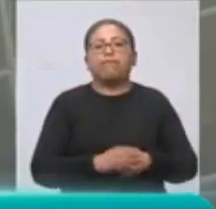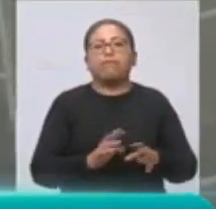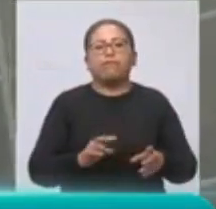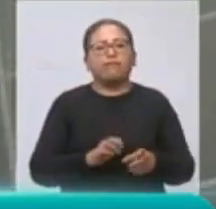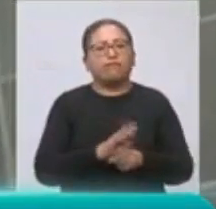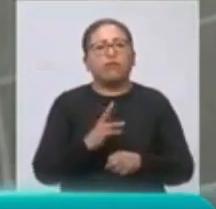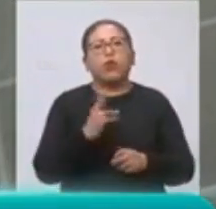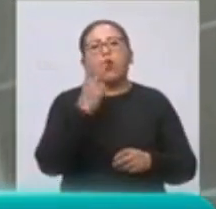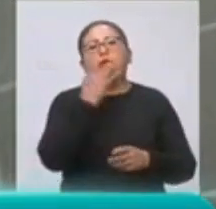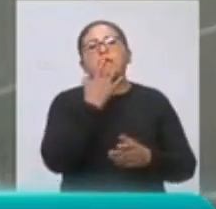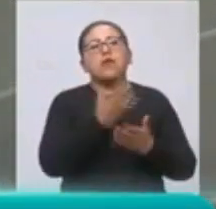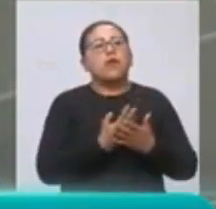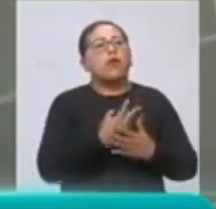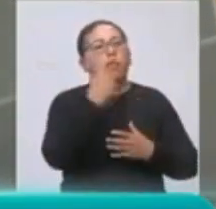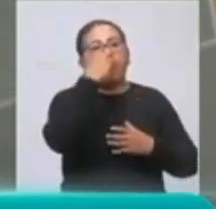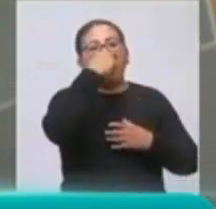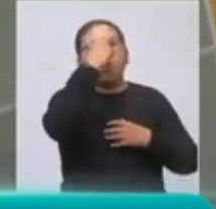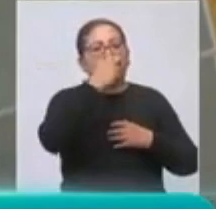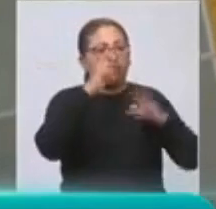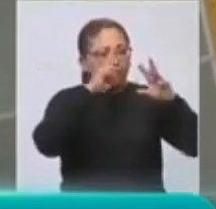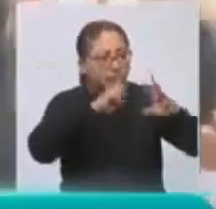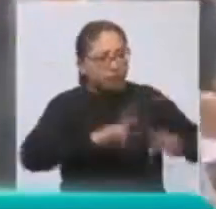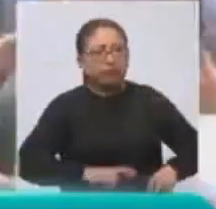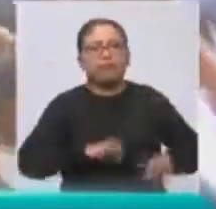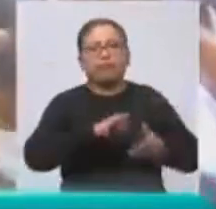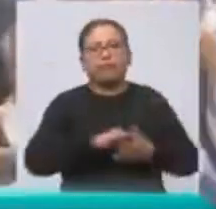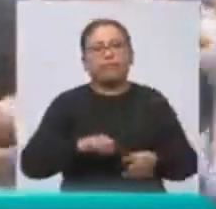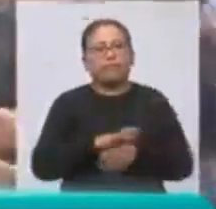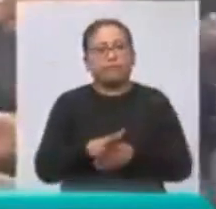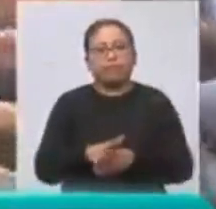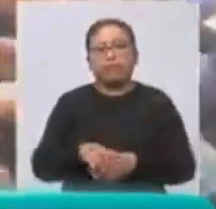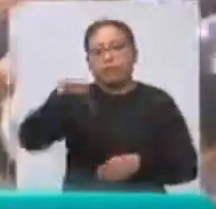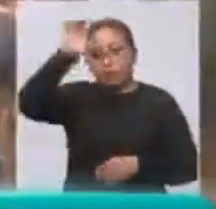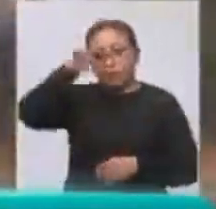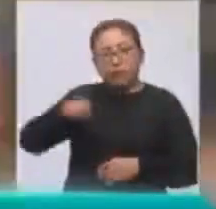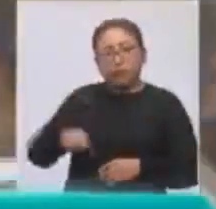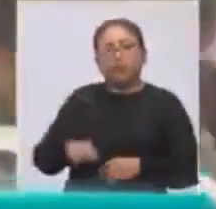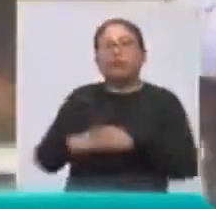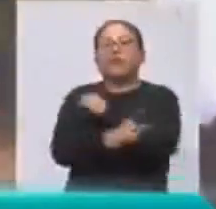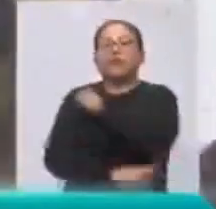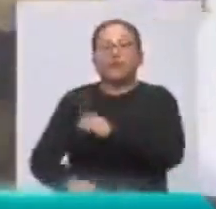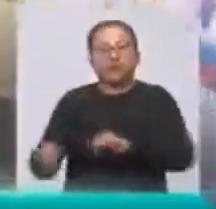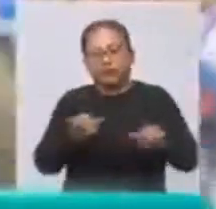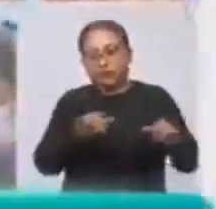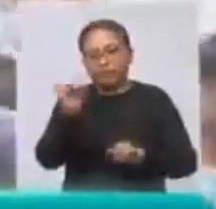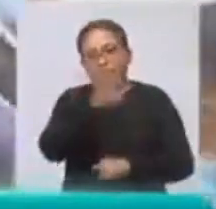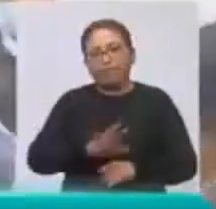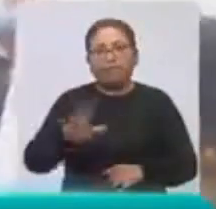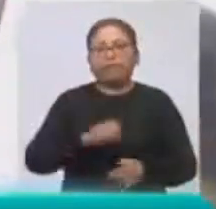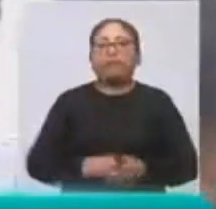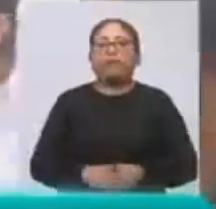COVID-19 en toda la población, no solamente del departamento de Tarija, sino también del país. En estos momentos también